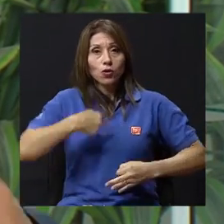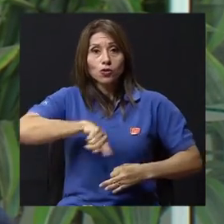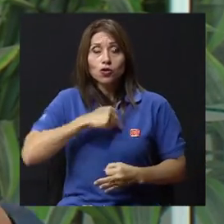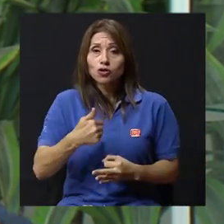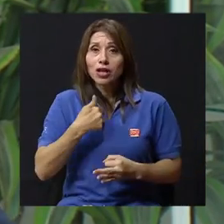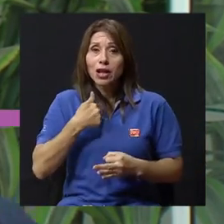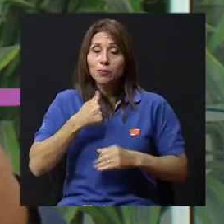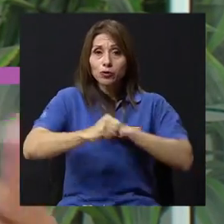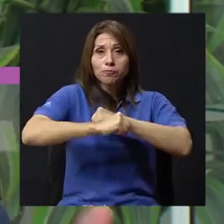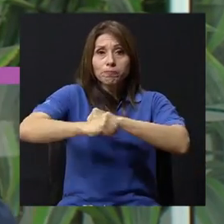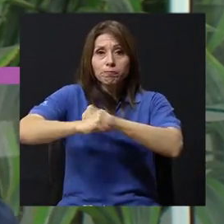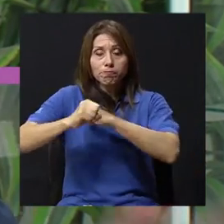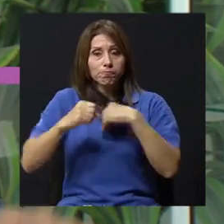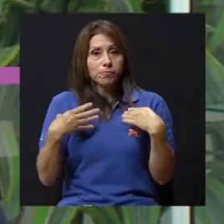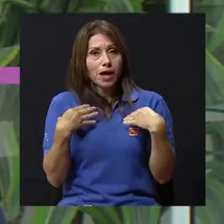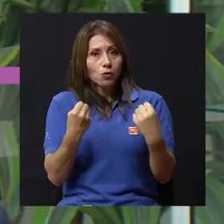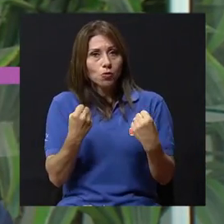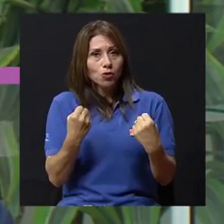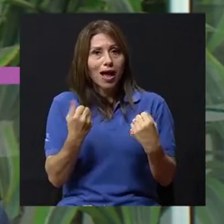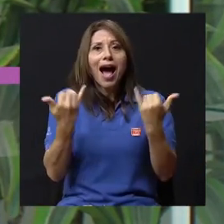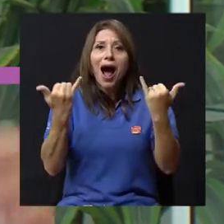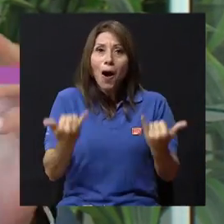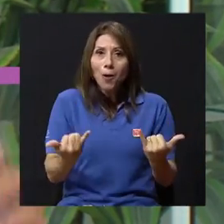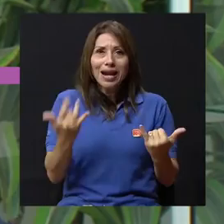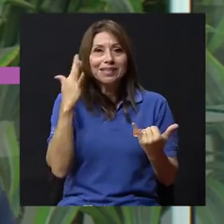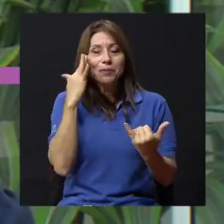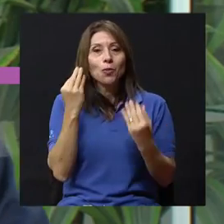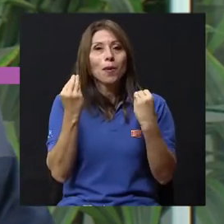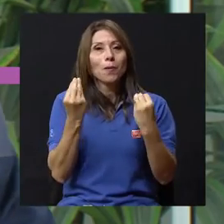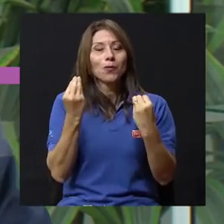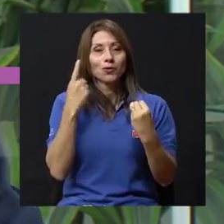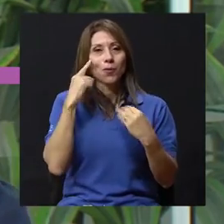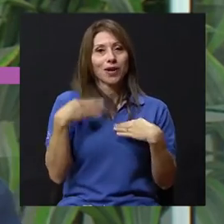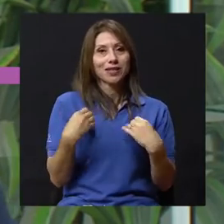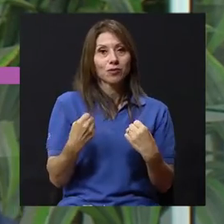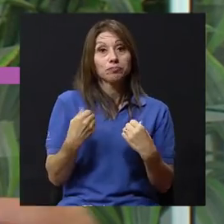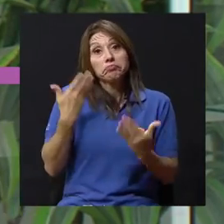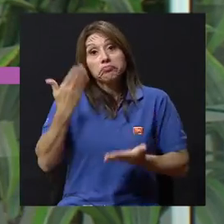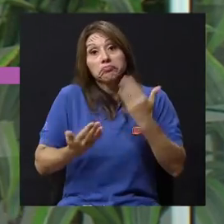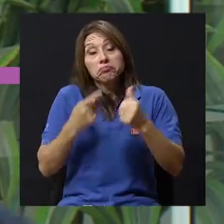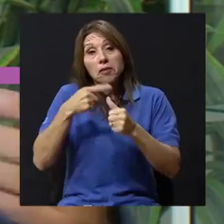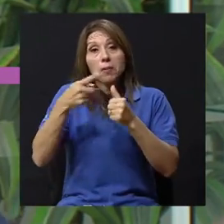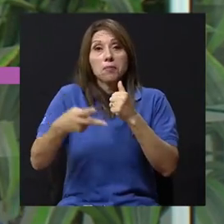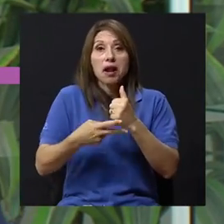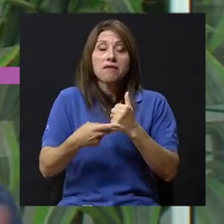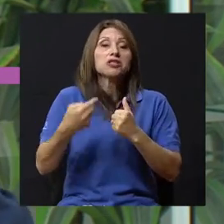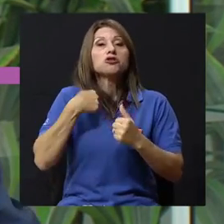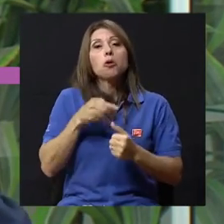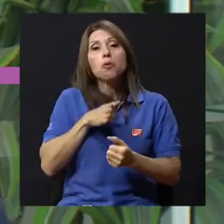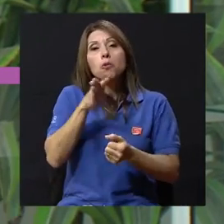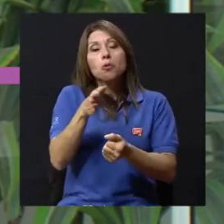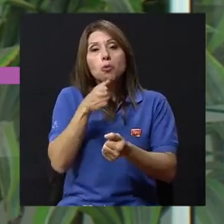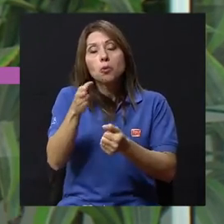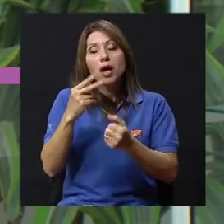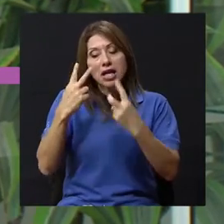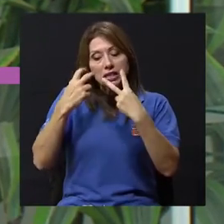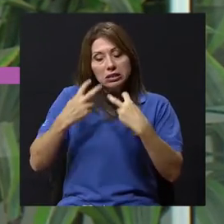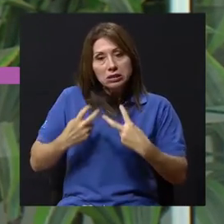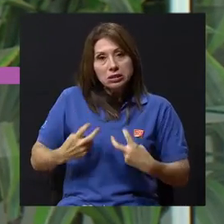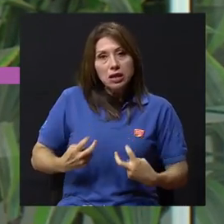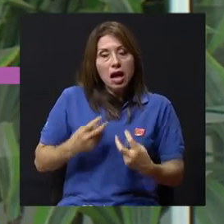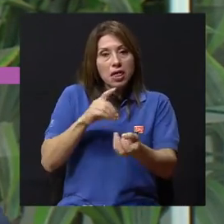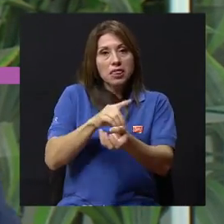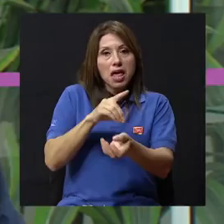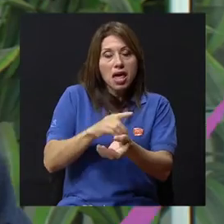permanente, entonces se preocupa mucho ahora por la salud. Tal vez por primera vez me preocupo por irme a hacer exámenes de sangre periódicos,